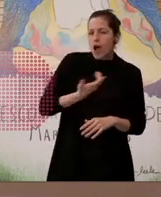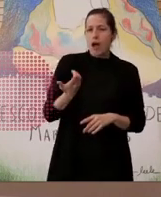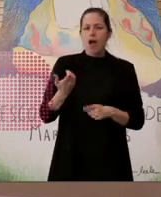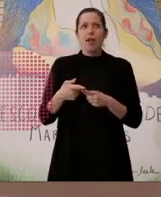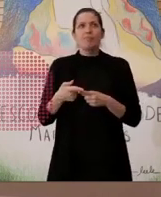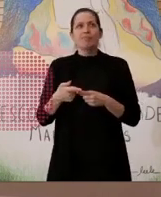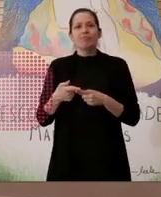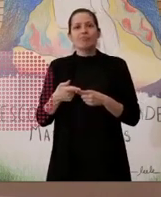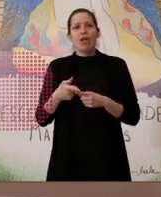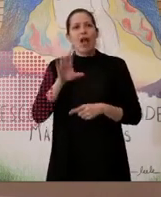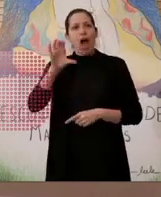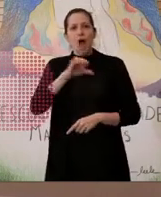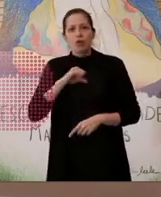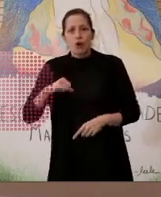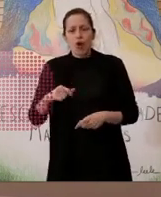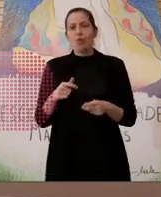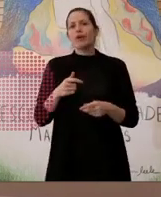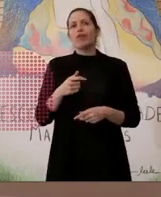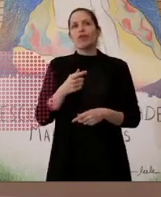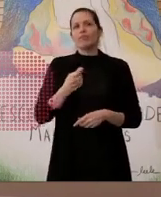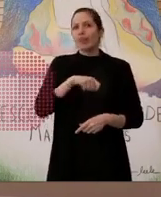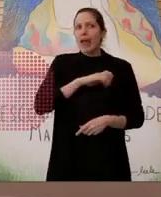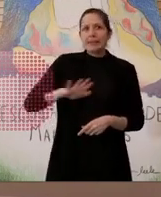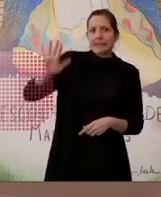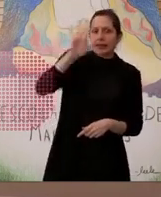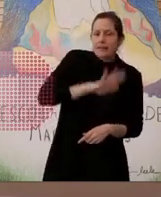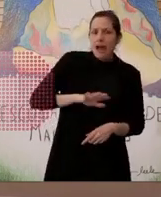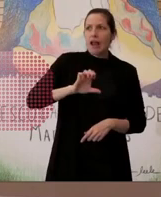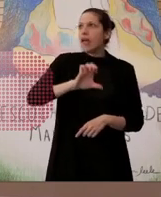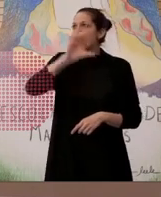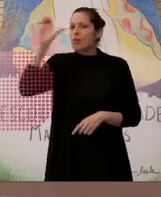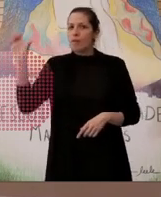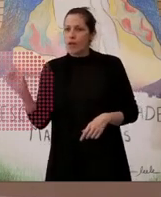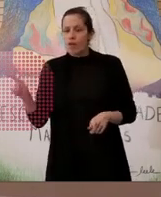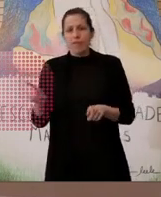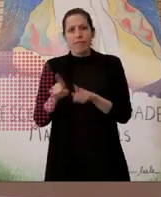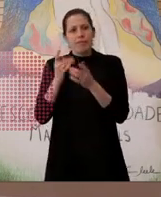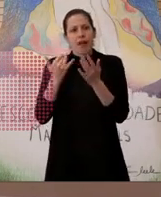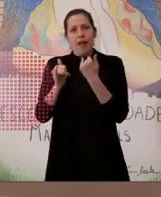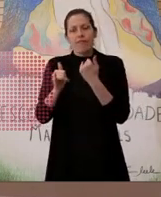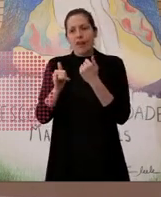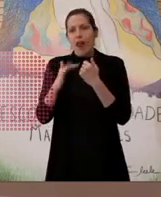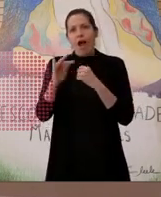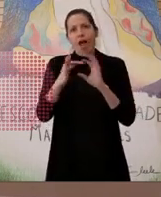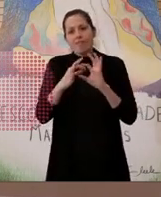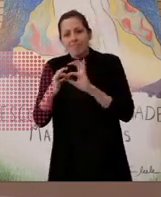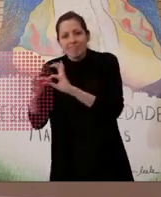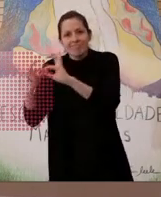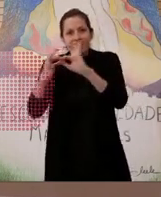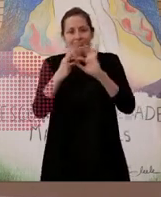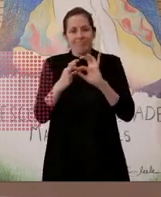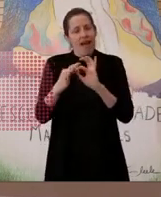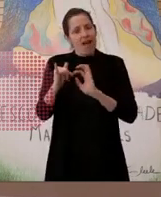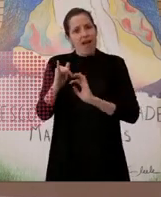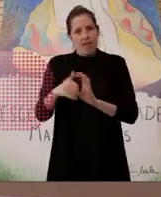autonómico Estatal europeo pero final tenemos que saber recoger Cuáles son los limpios que nos que nos unen no yo creo que claramente